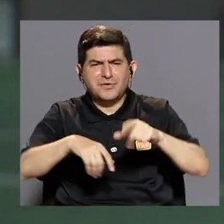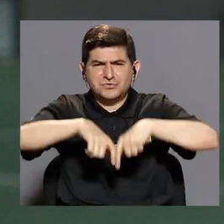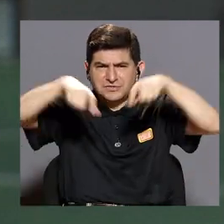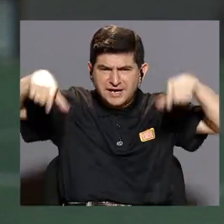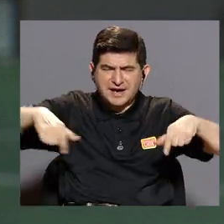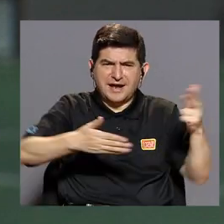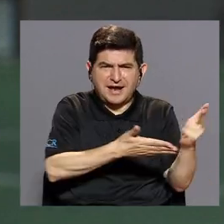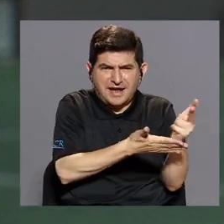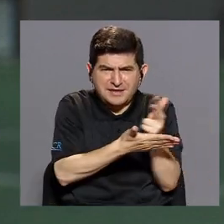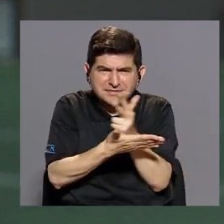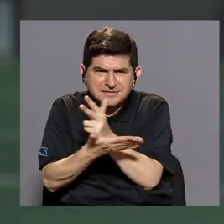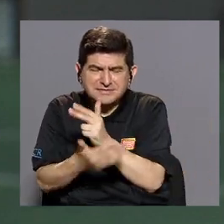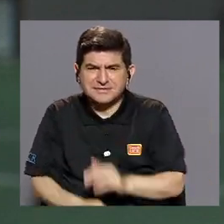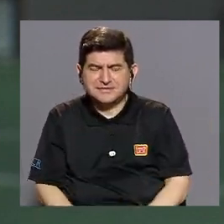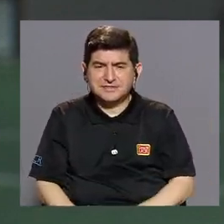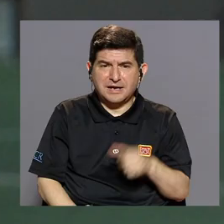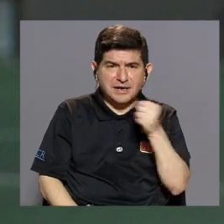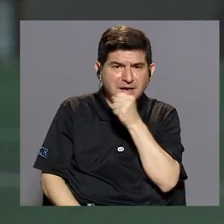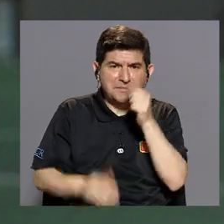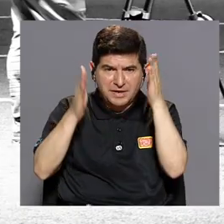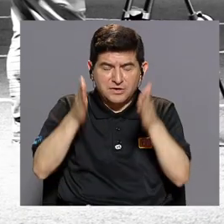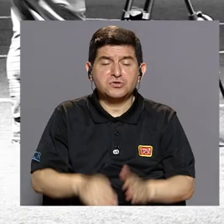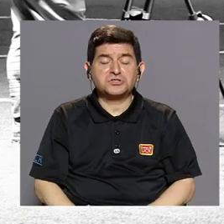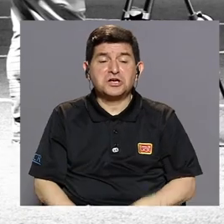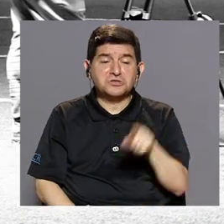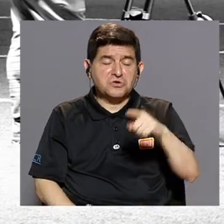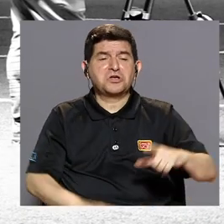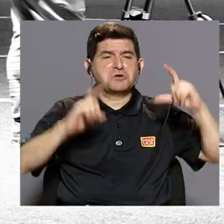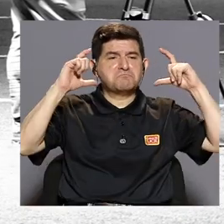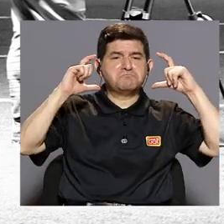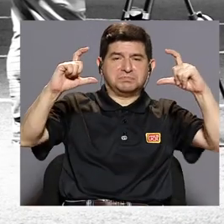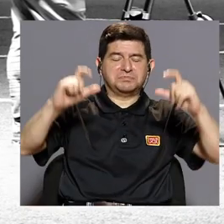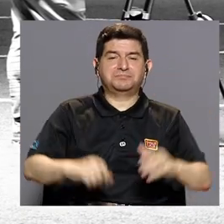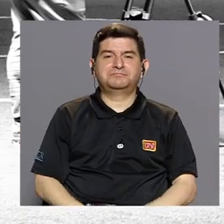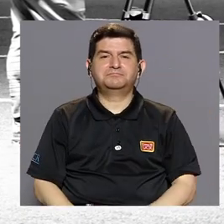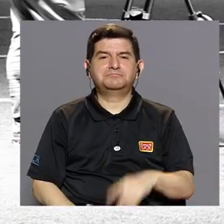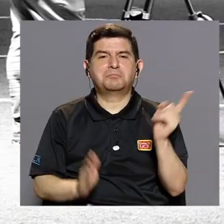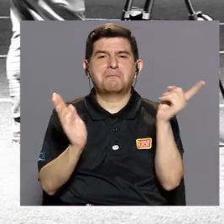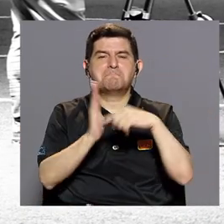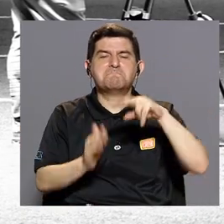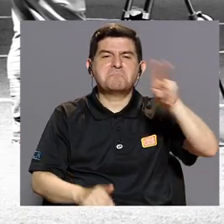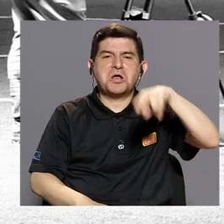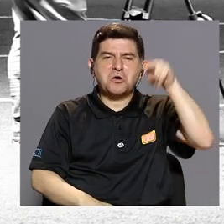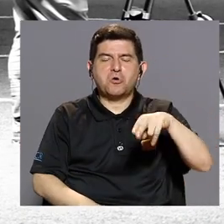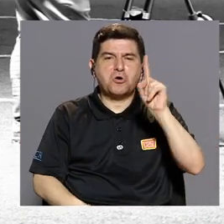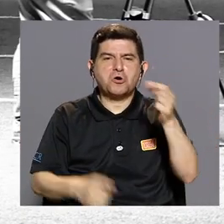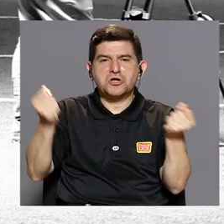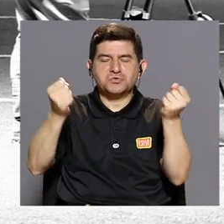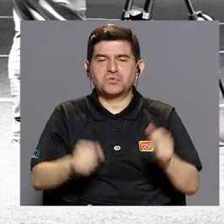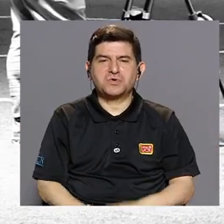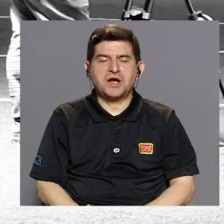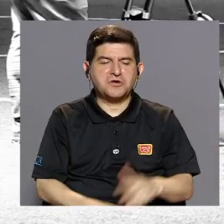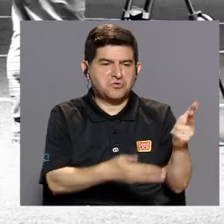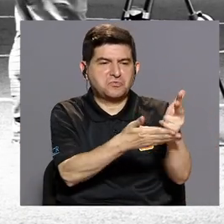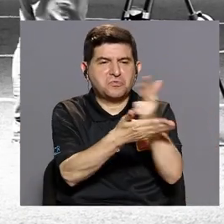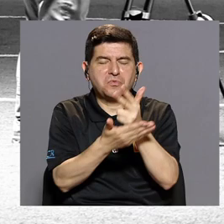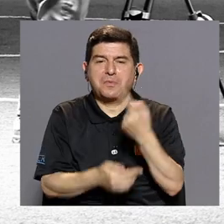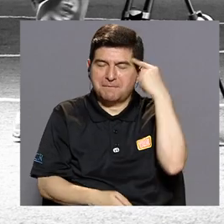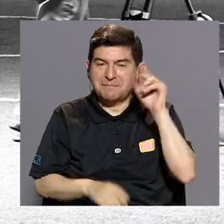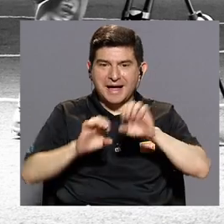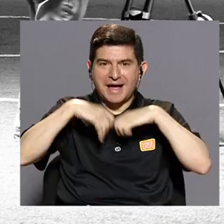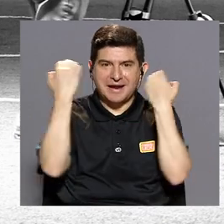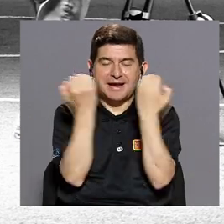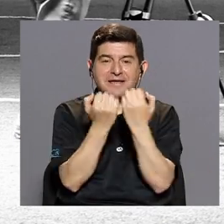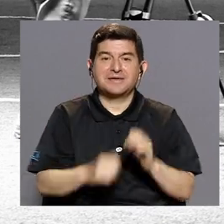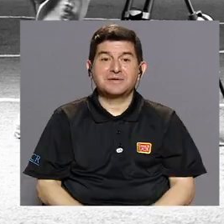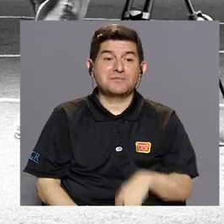parqueo para el concierto? Y tiramos letreros y cobremos 1,000 colones por carro y agárrelo para el equipo. Y